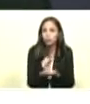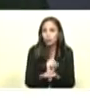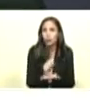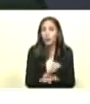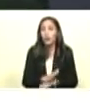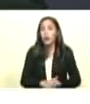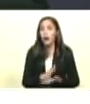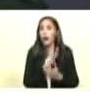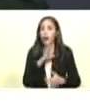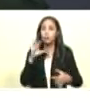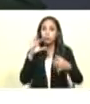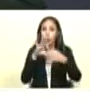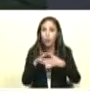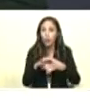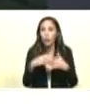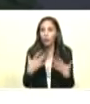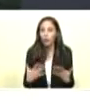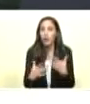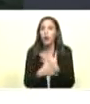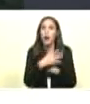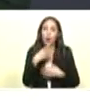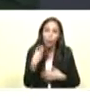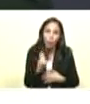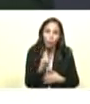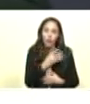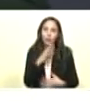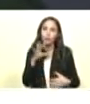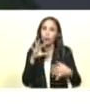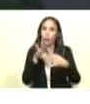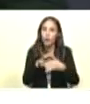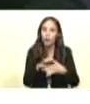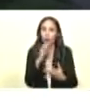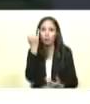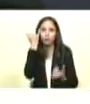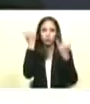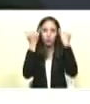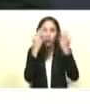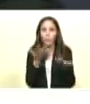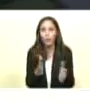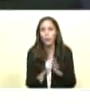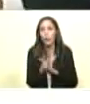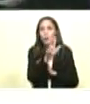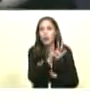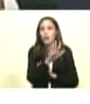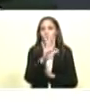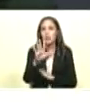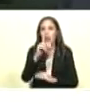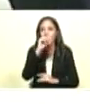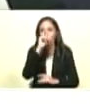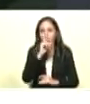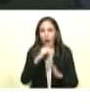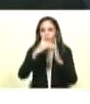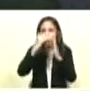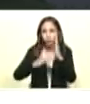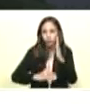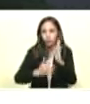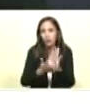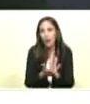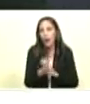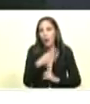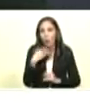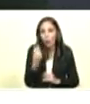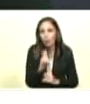mayoría concentrado en nuestra juventud. Son jóvenes que están de 35 años hacia abajo y que tienen toda una experiencia y toda